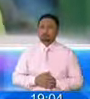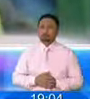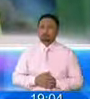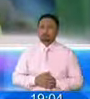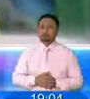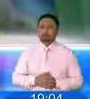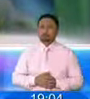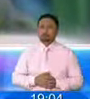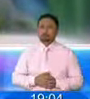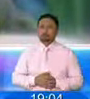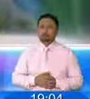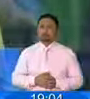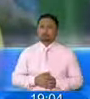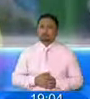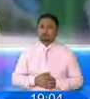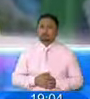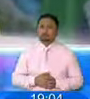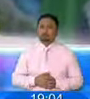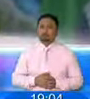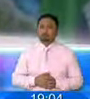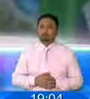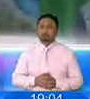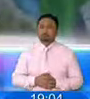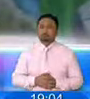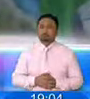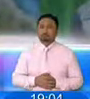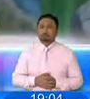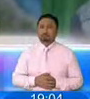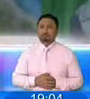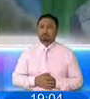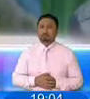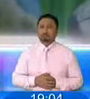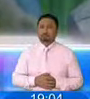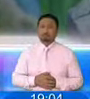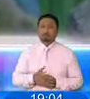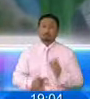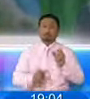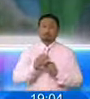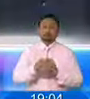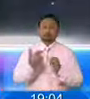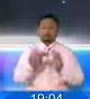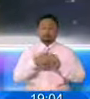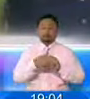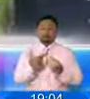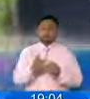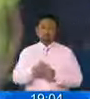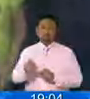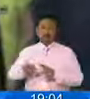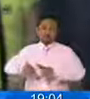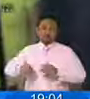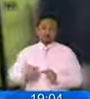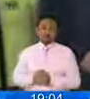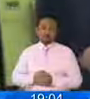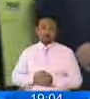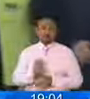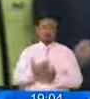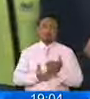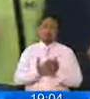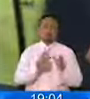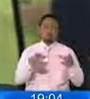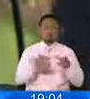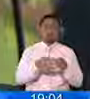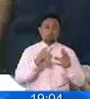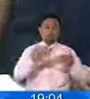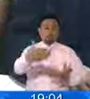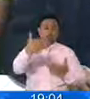aquellos corruptos y conductores que no los queremos de nuestra organización tampoco. Y que este es un nuevo momento político